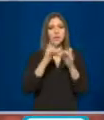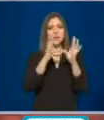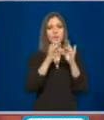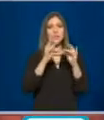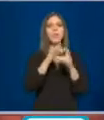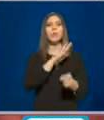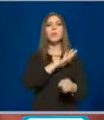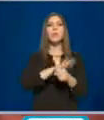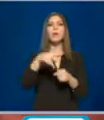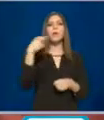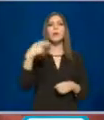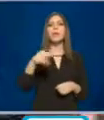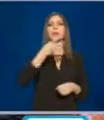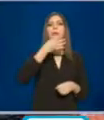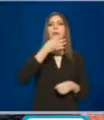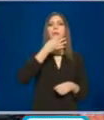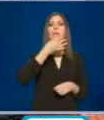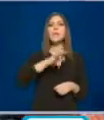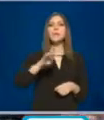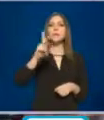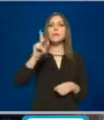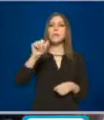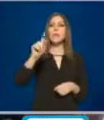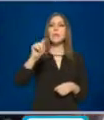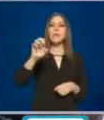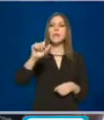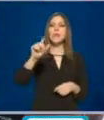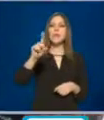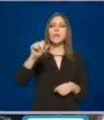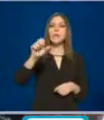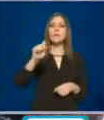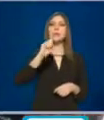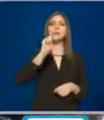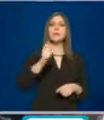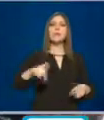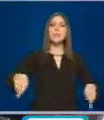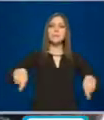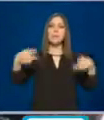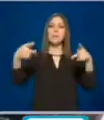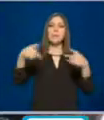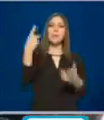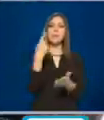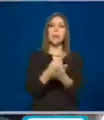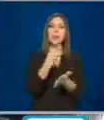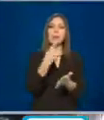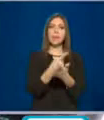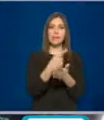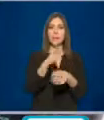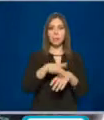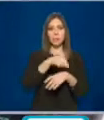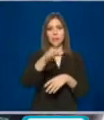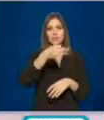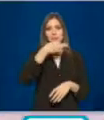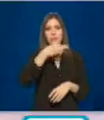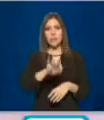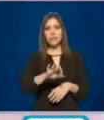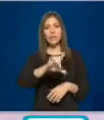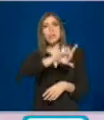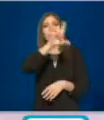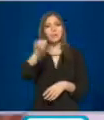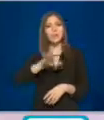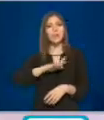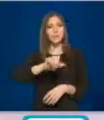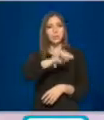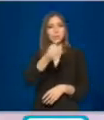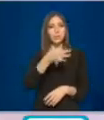las fiestas plateadas, Muy que es bien. la venta de plata en una red. ¿Por qué? Porque en esa fiesta van a salir otras fiestas Ya.